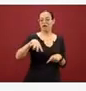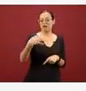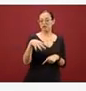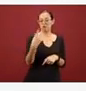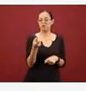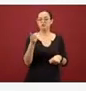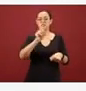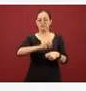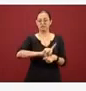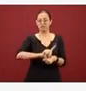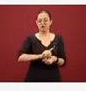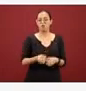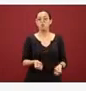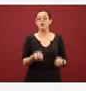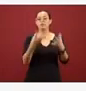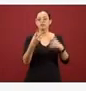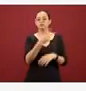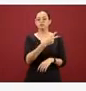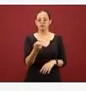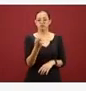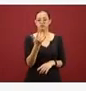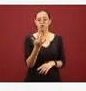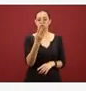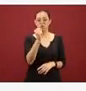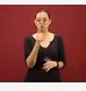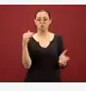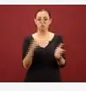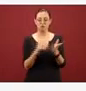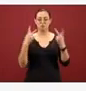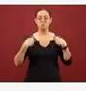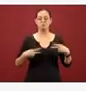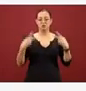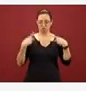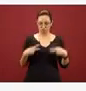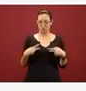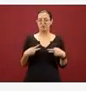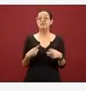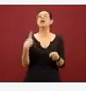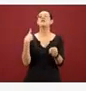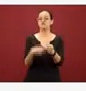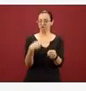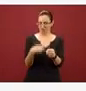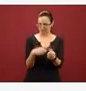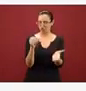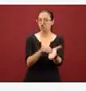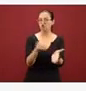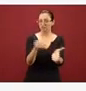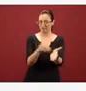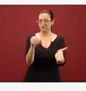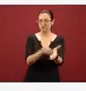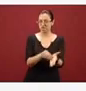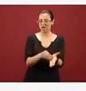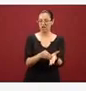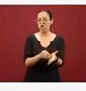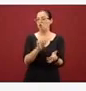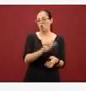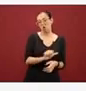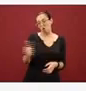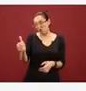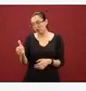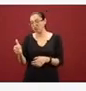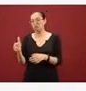son 259,000 personas las que sí están dentro de este periodo de 14 días y por lo tanto podrían